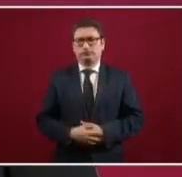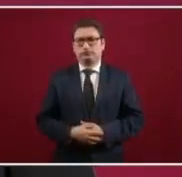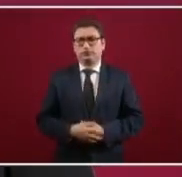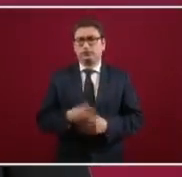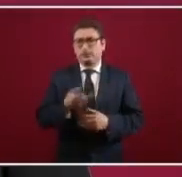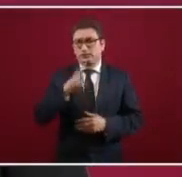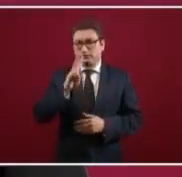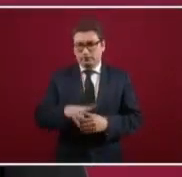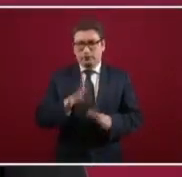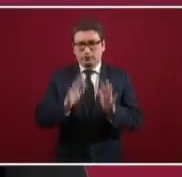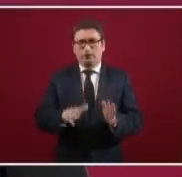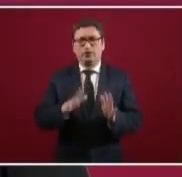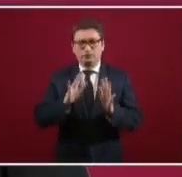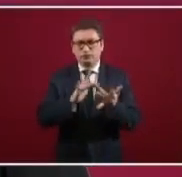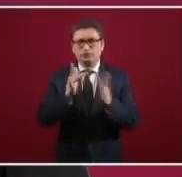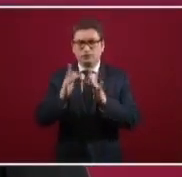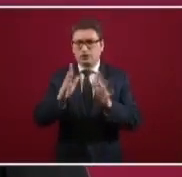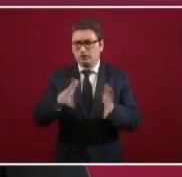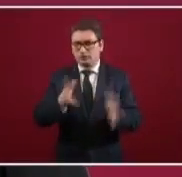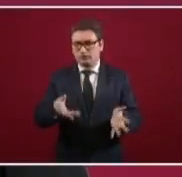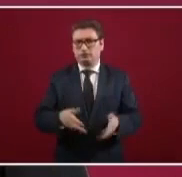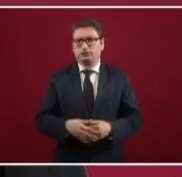es que así está la situación